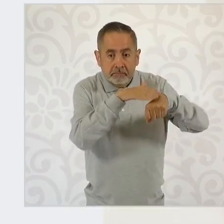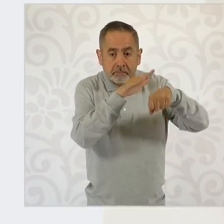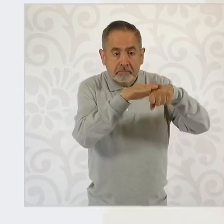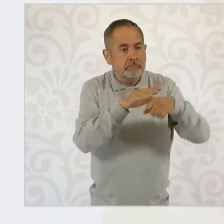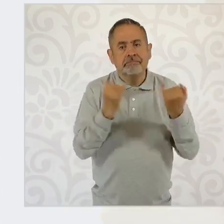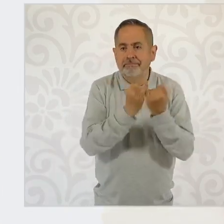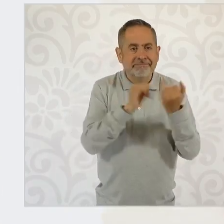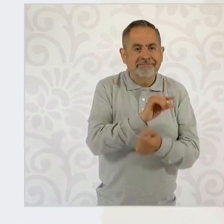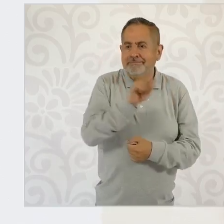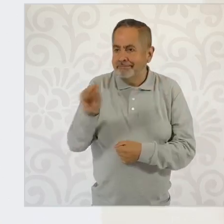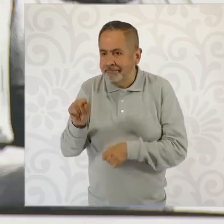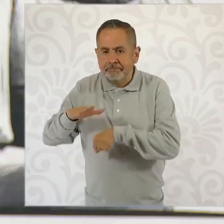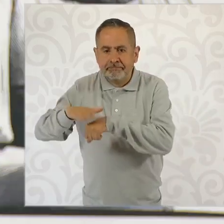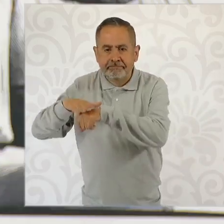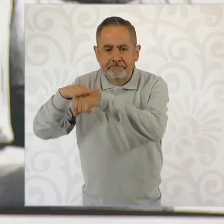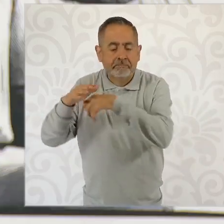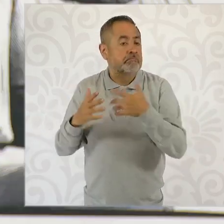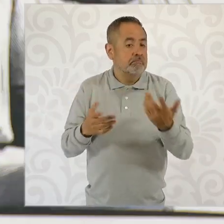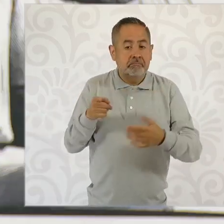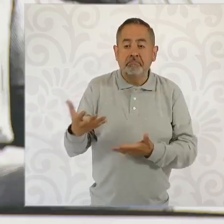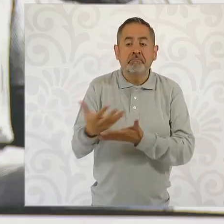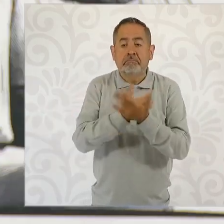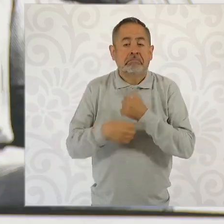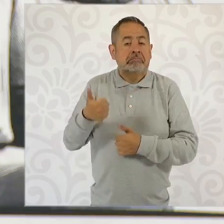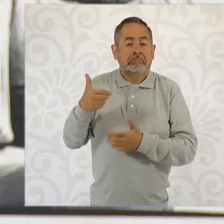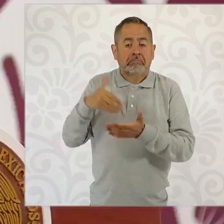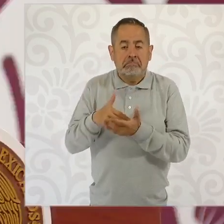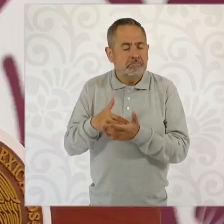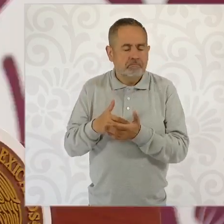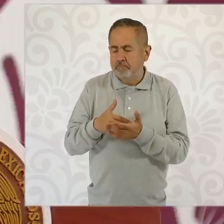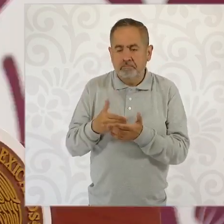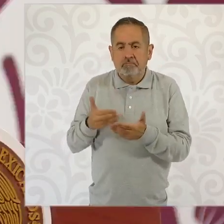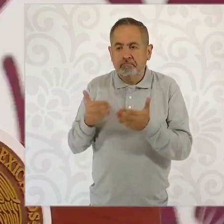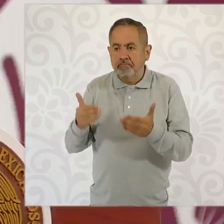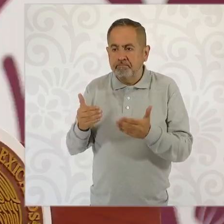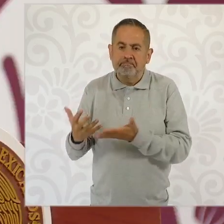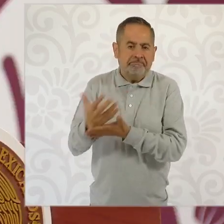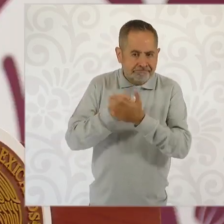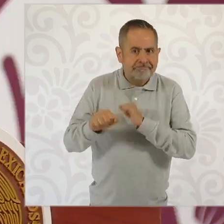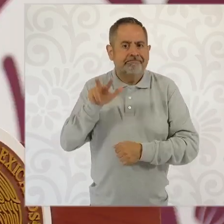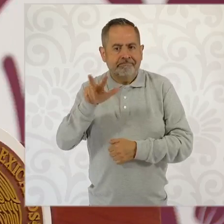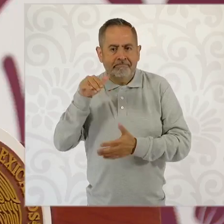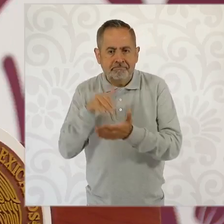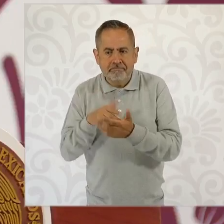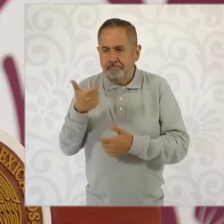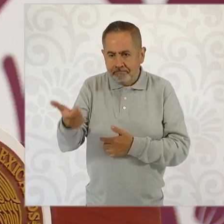Entonces, para aquellos que iban a recibir 6,000 pesos, pues no, ahora van a recibir 18,000 pesos.